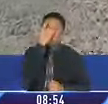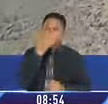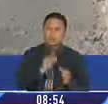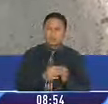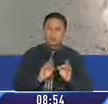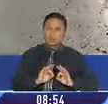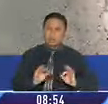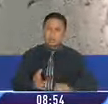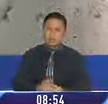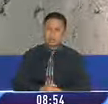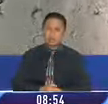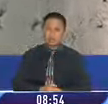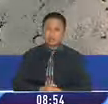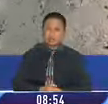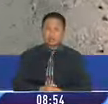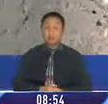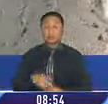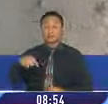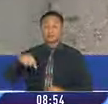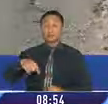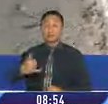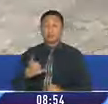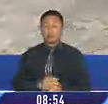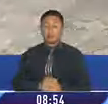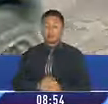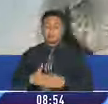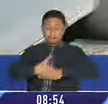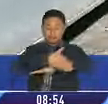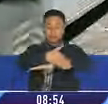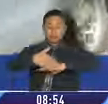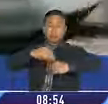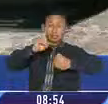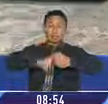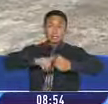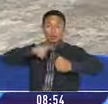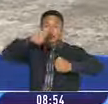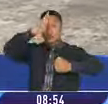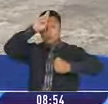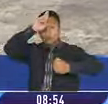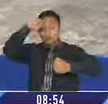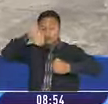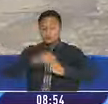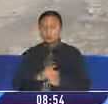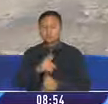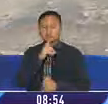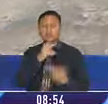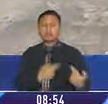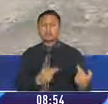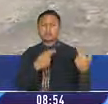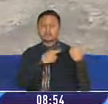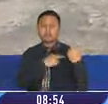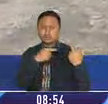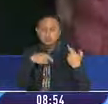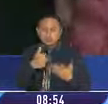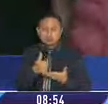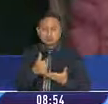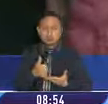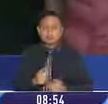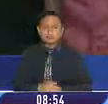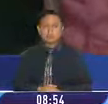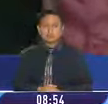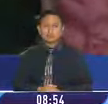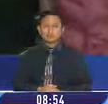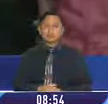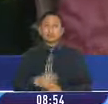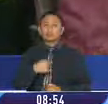solución definitiva es que se encuentran en el límite entre el cantón Quito y Rumiñahui y no saben a quién le corresponde dar atención. Somos de